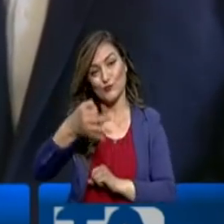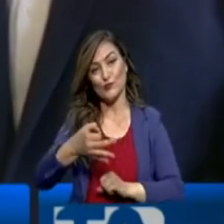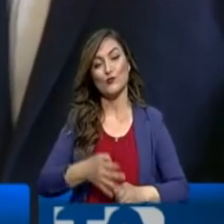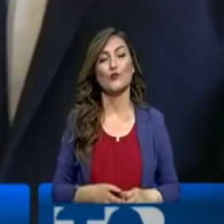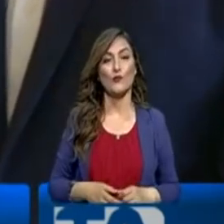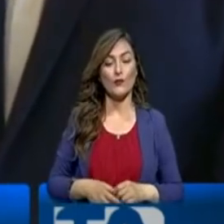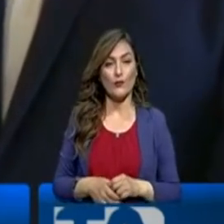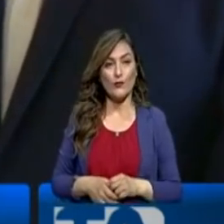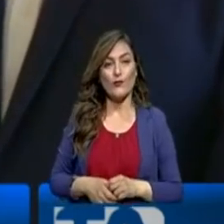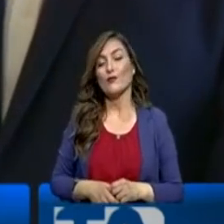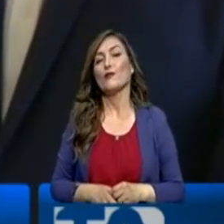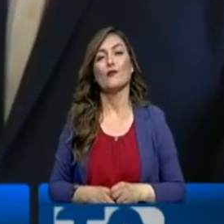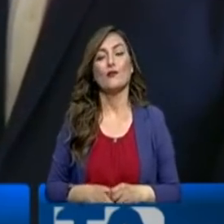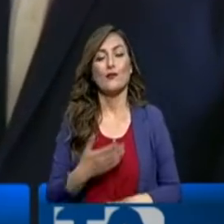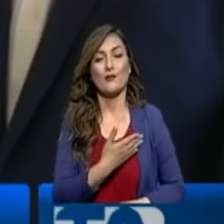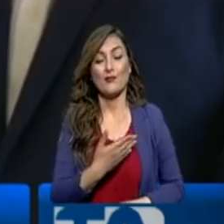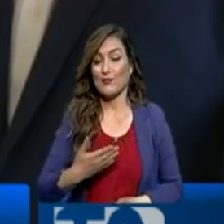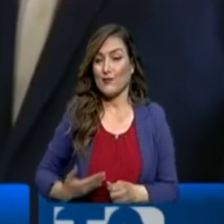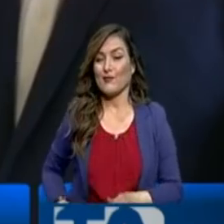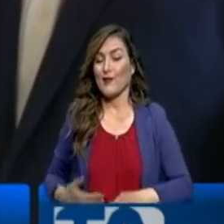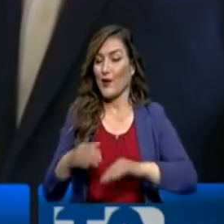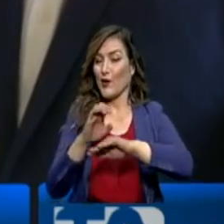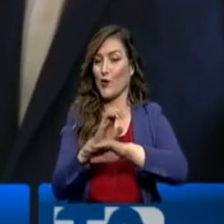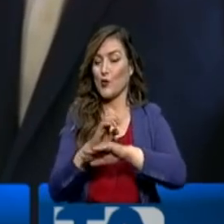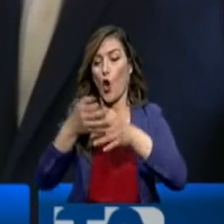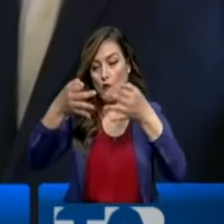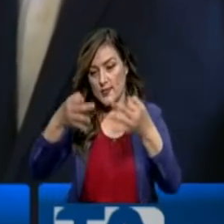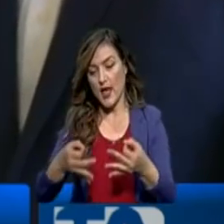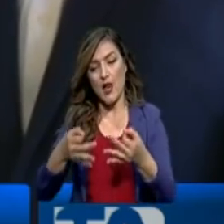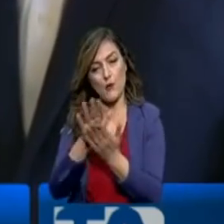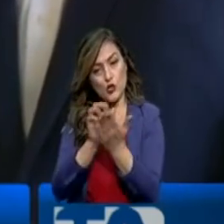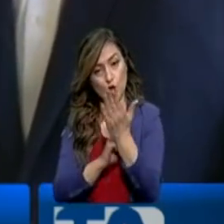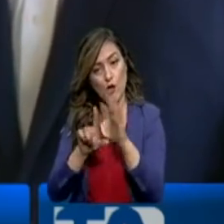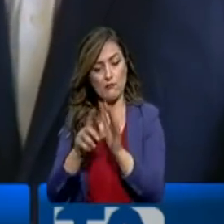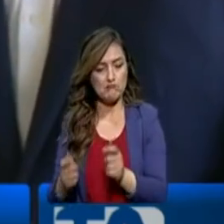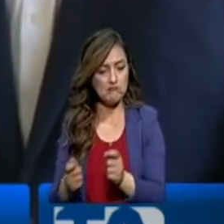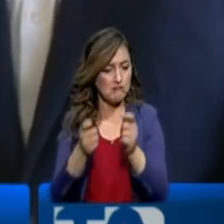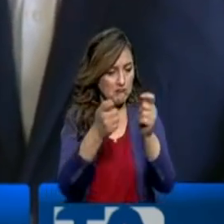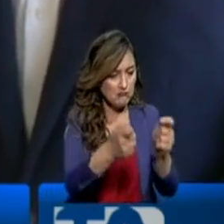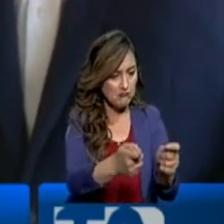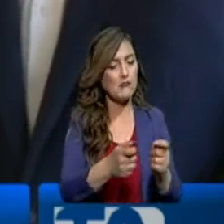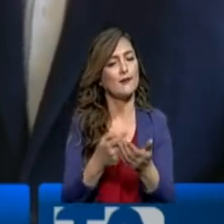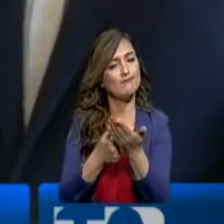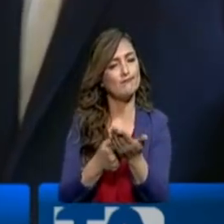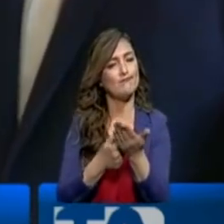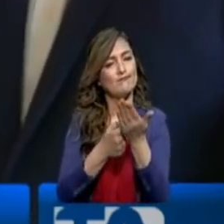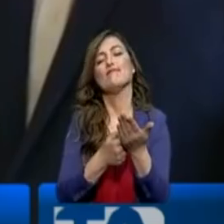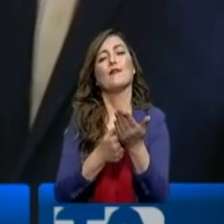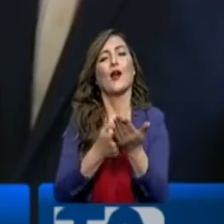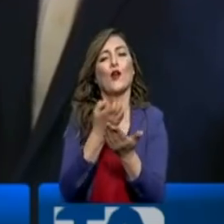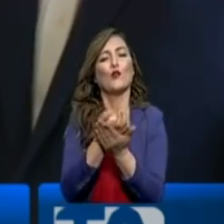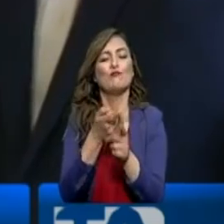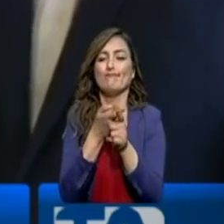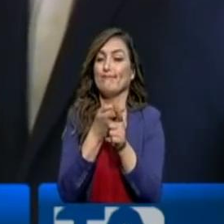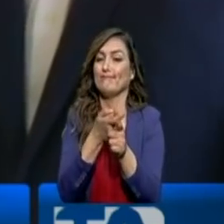y que en ese sentido, una vez el presidente de la República haga la entrega oficial el día de hoy, ya pueda darse su tratamiento, porque en este caso es una ley económica urgente, con lo